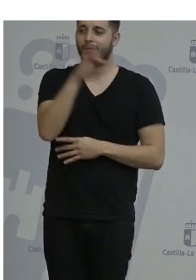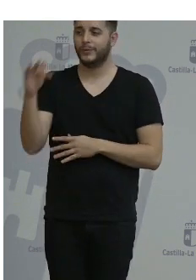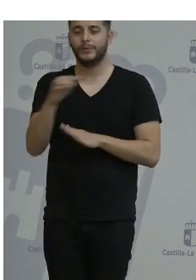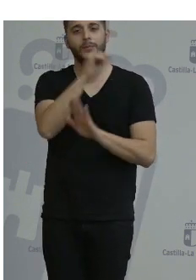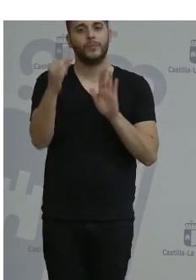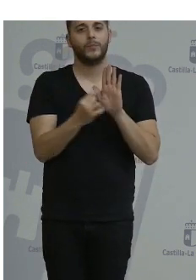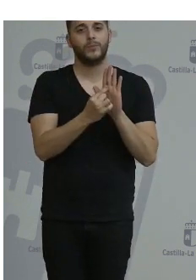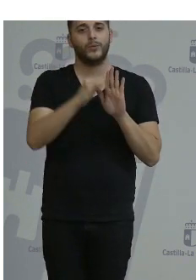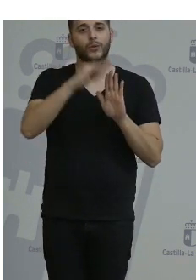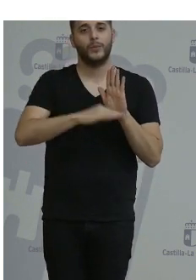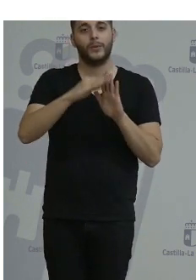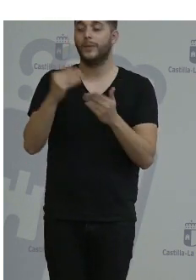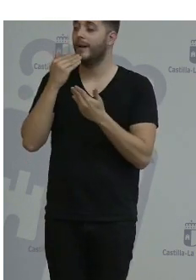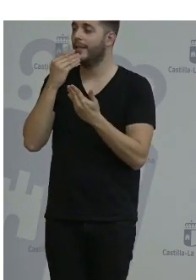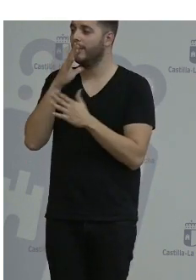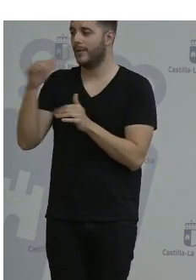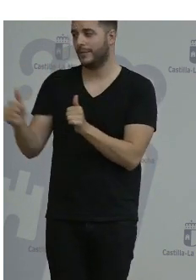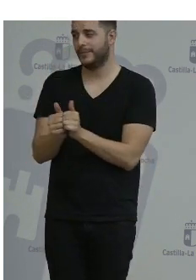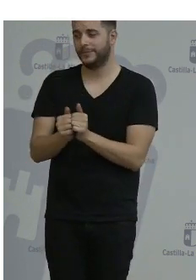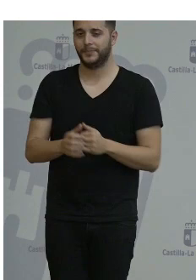punto del programa. Gracias por acompañarnos.